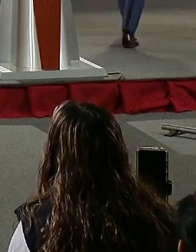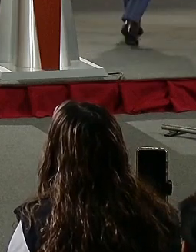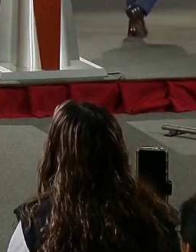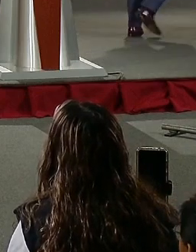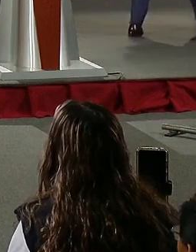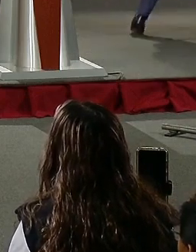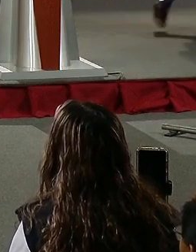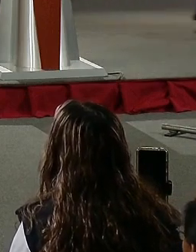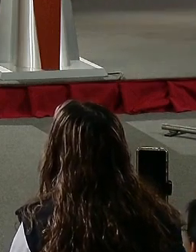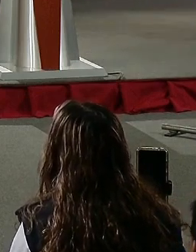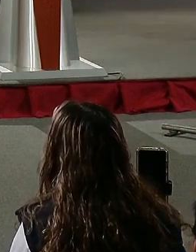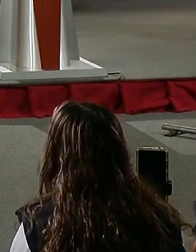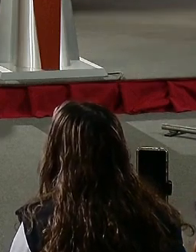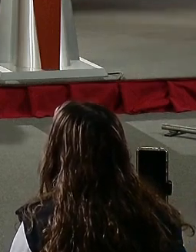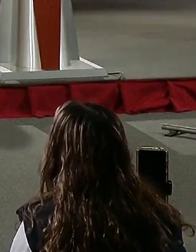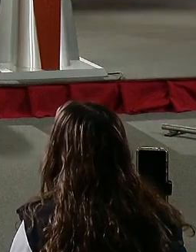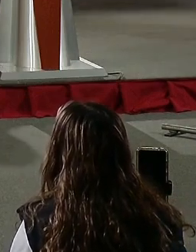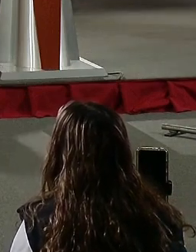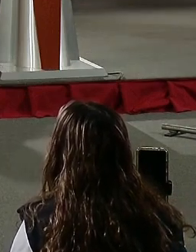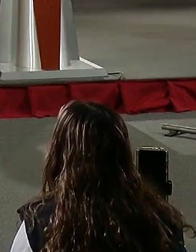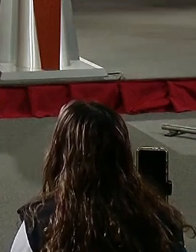Gobierno de México.